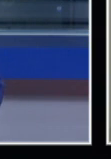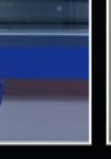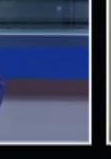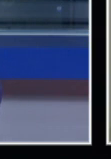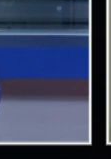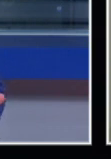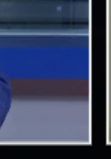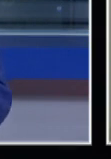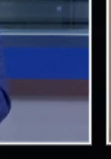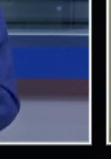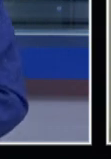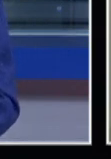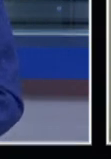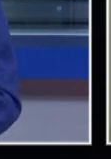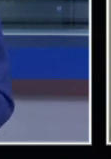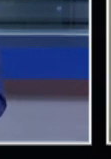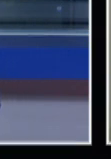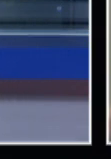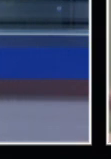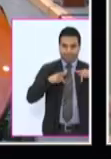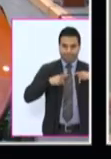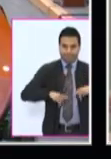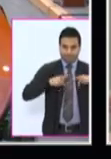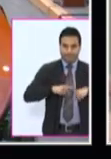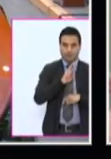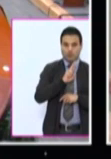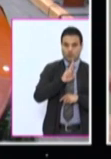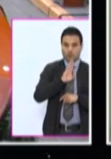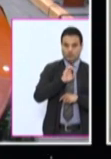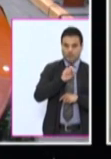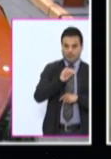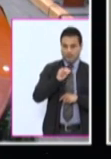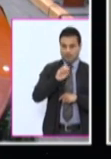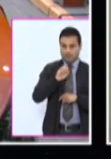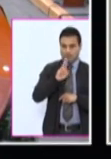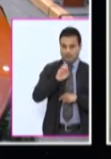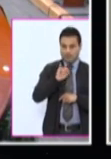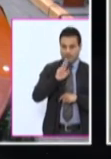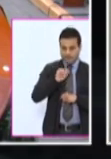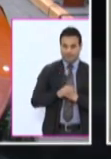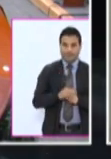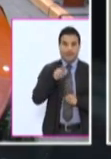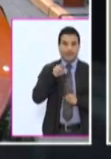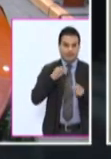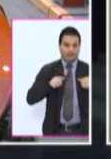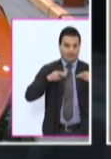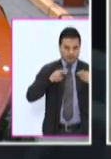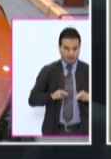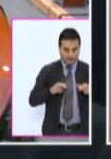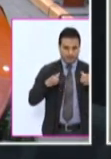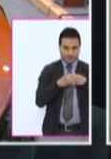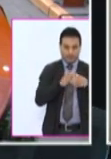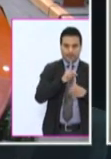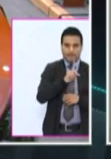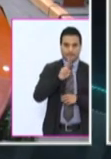realmente es un proceso muy difícil, ¿eh? Bueno, y es que ya se hizo dos veces, ya se hicieron dos encuestas y las dos encuestas se realizaron